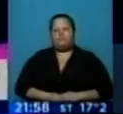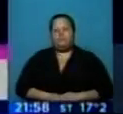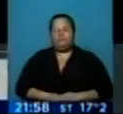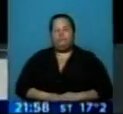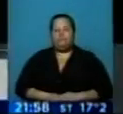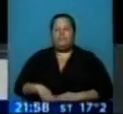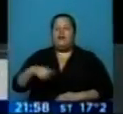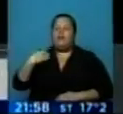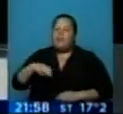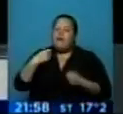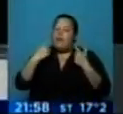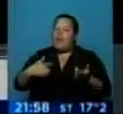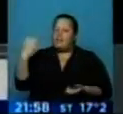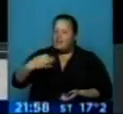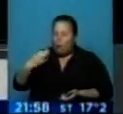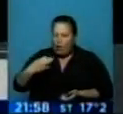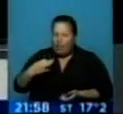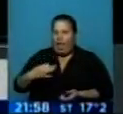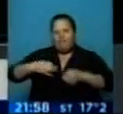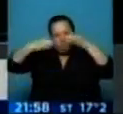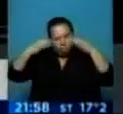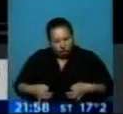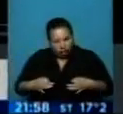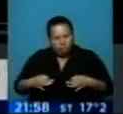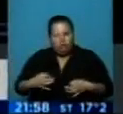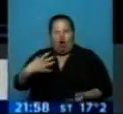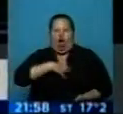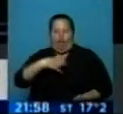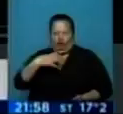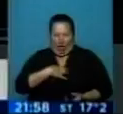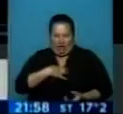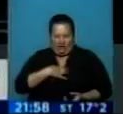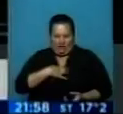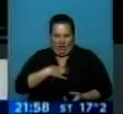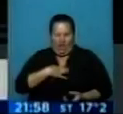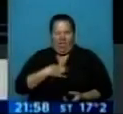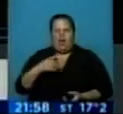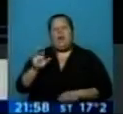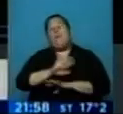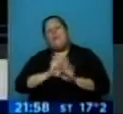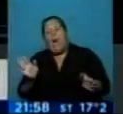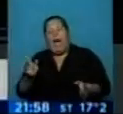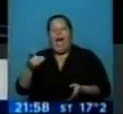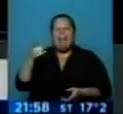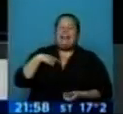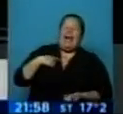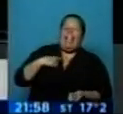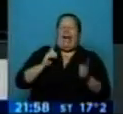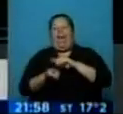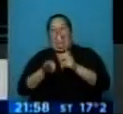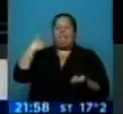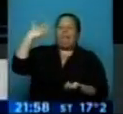Que sea previsible, coherente y confiable y que no haya estado cambiando